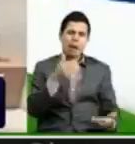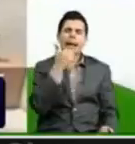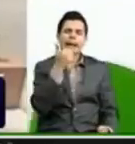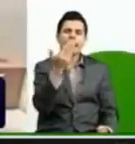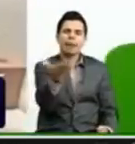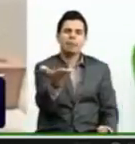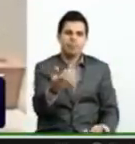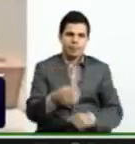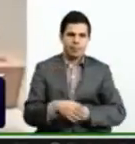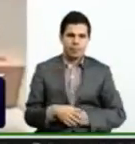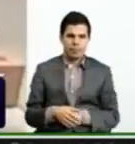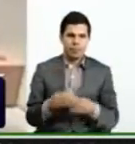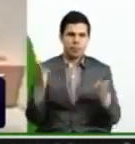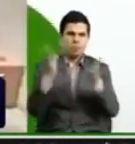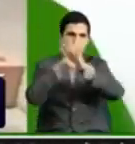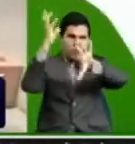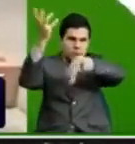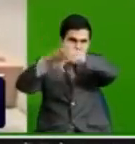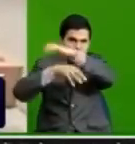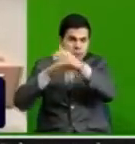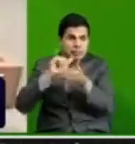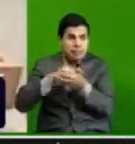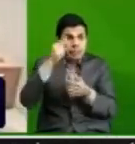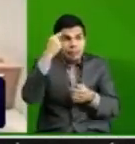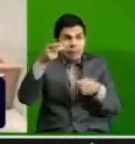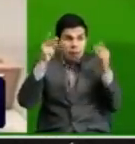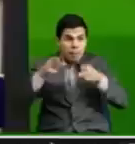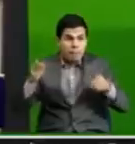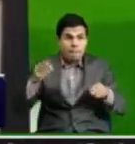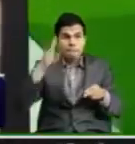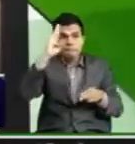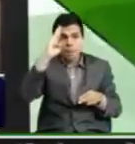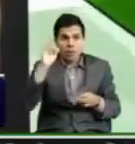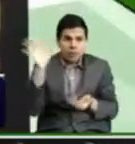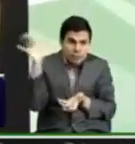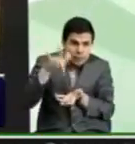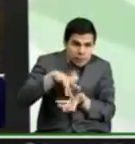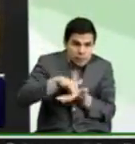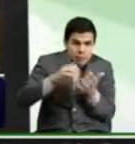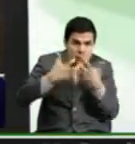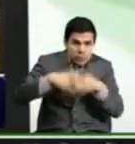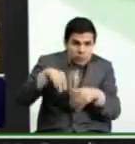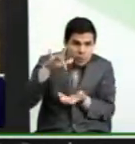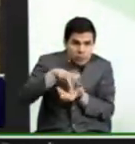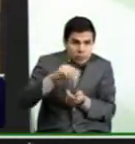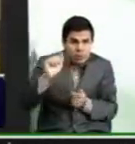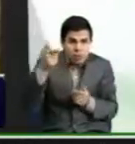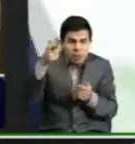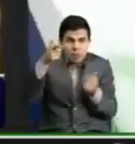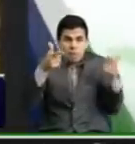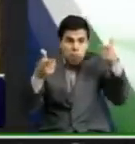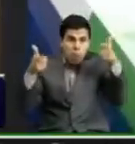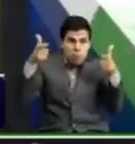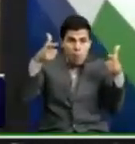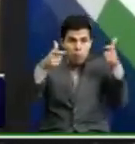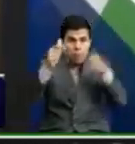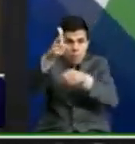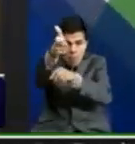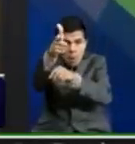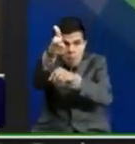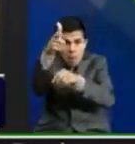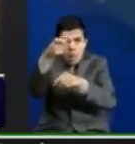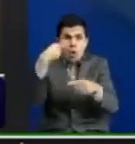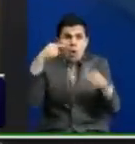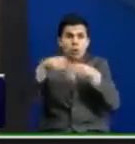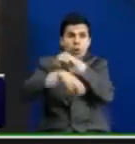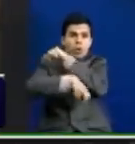esas. El caos se toma al sector tras la reacción de los policías que se encontraban en una empresa de mensajería cercana. Los uniformados disparan para frustrar